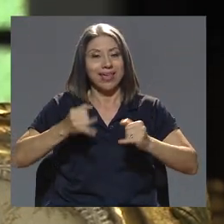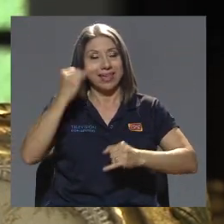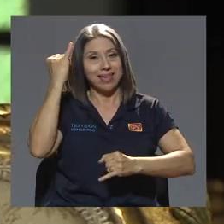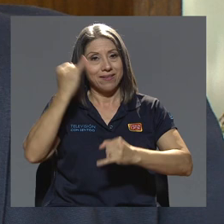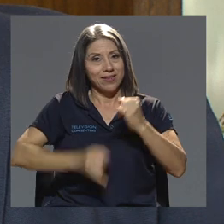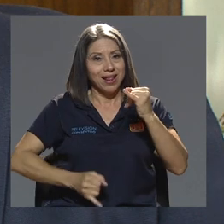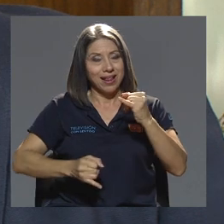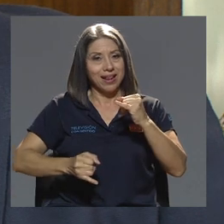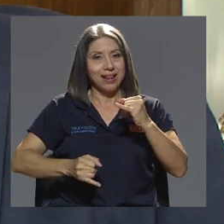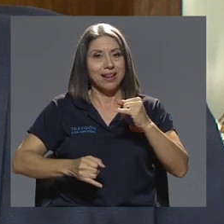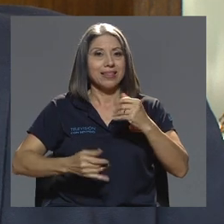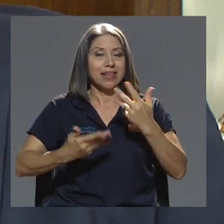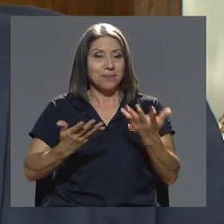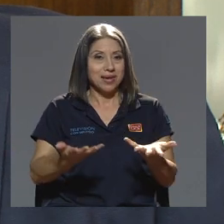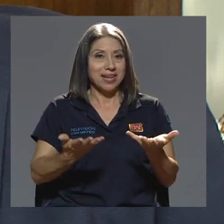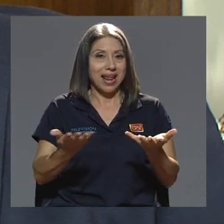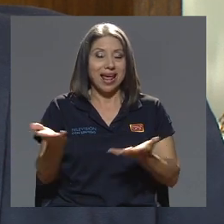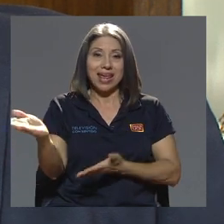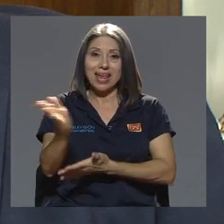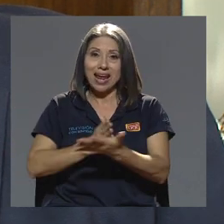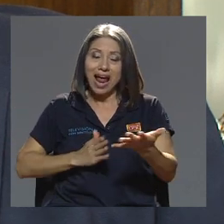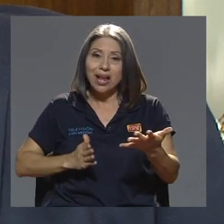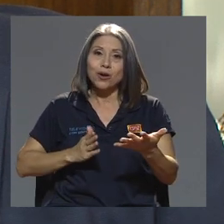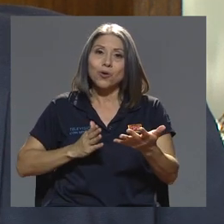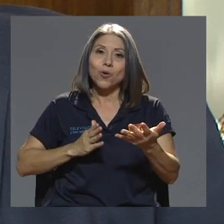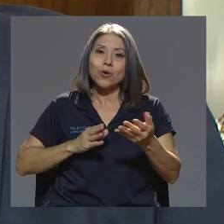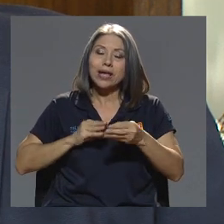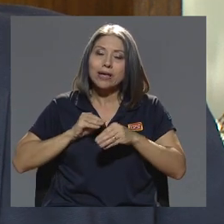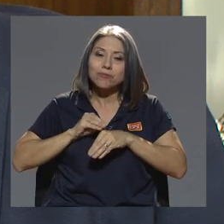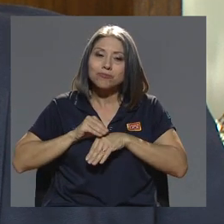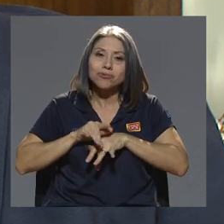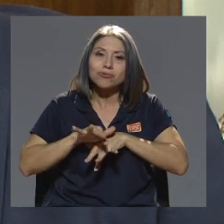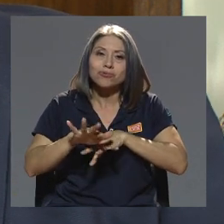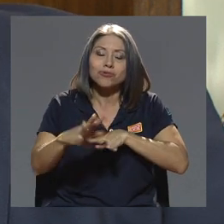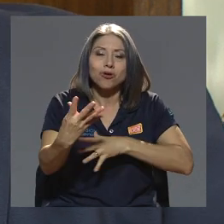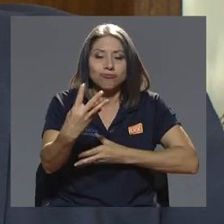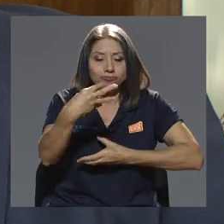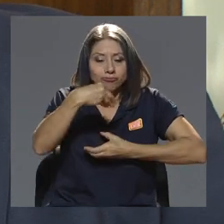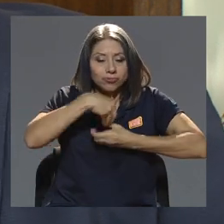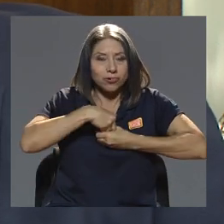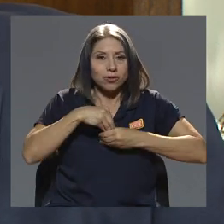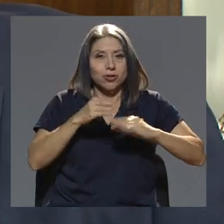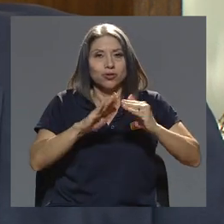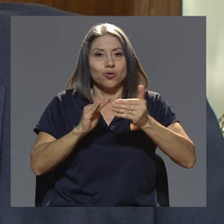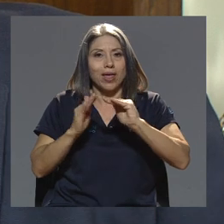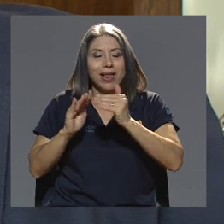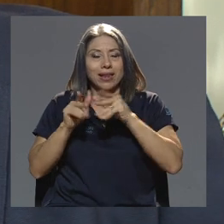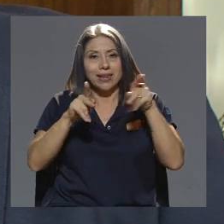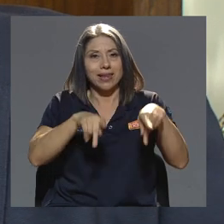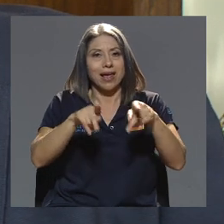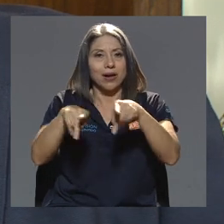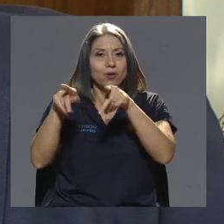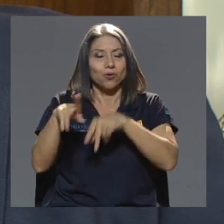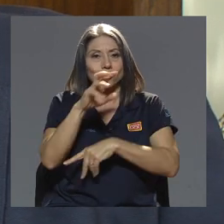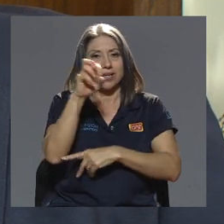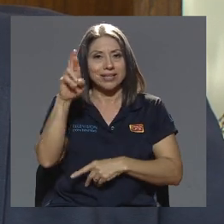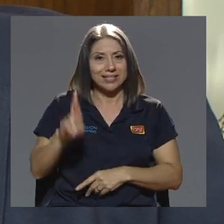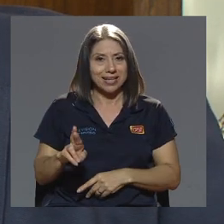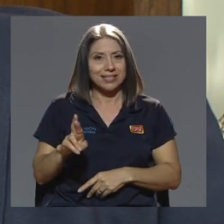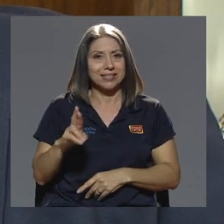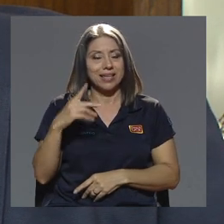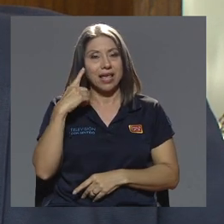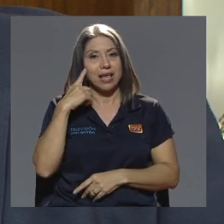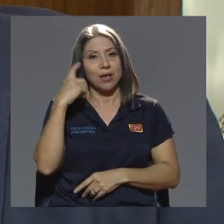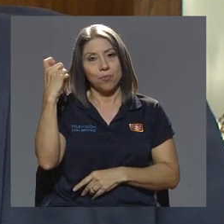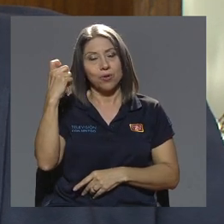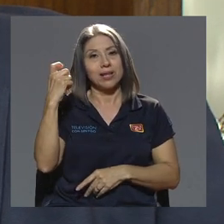que se ha enraizado muchísimo en la ciudadanía costarricense y que considero que es por lo que